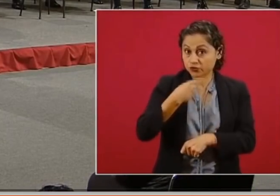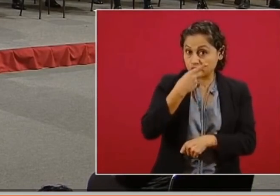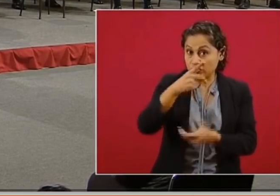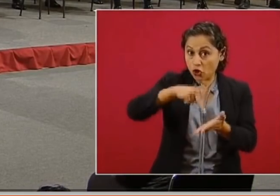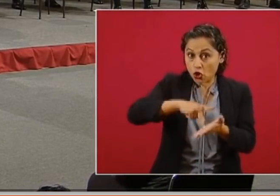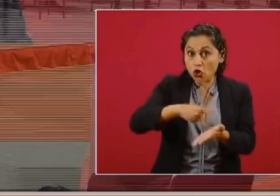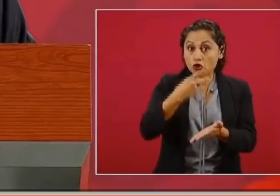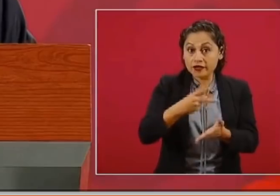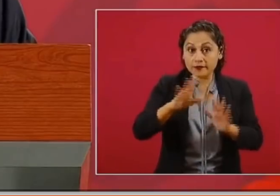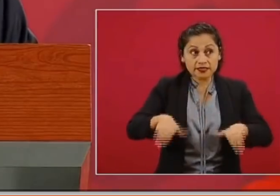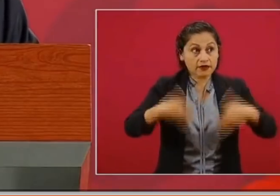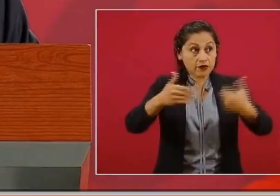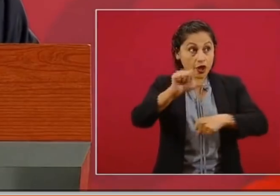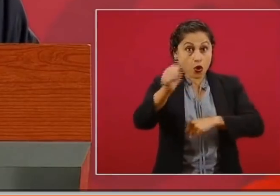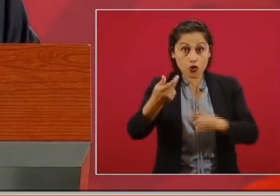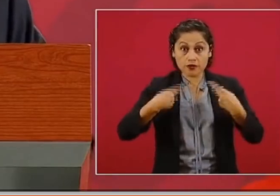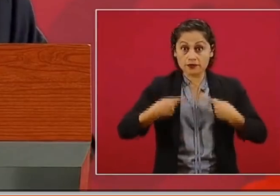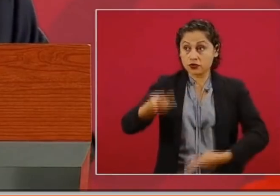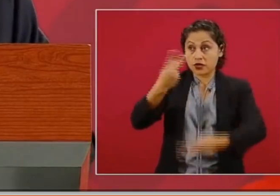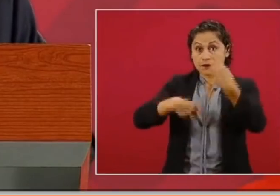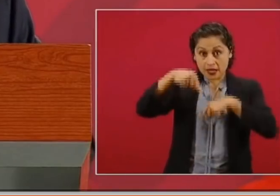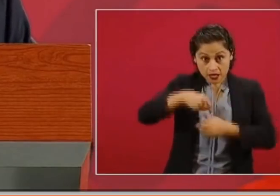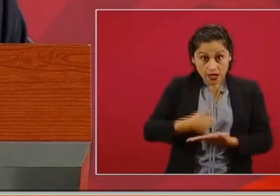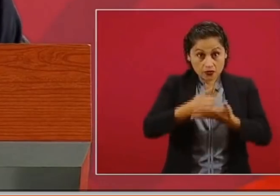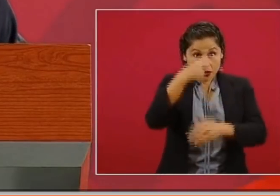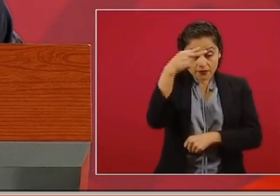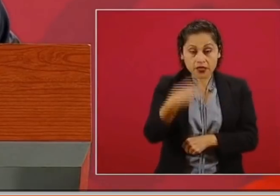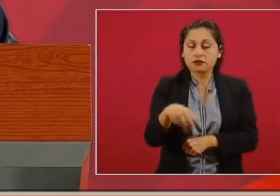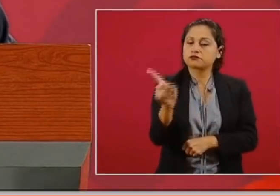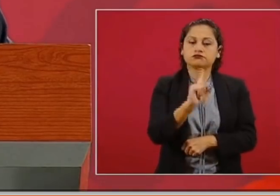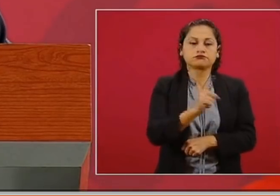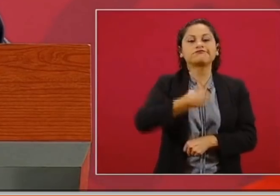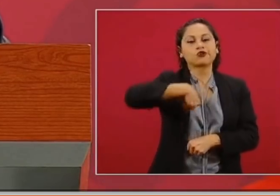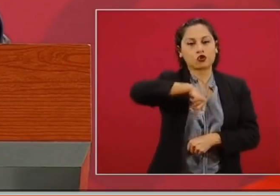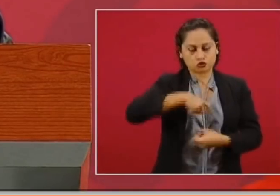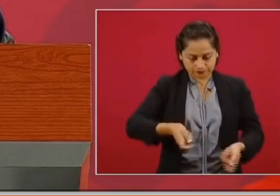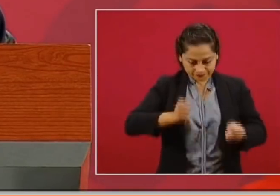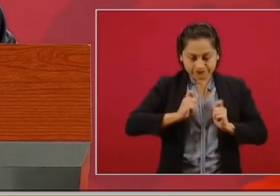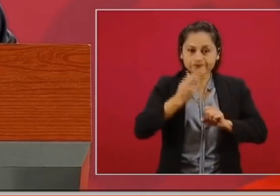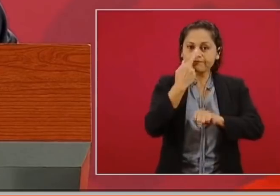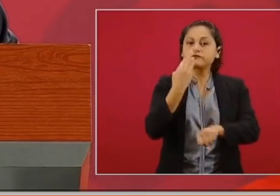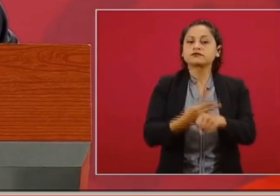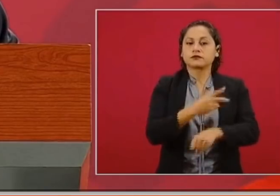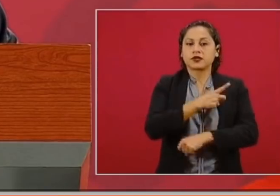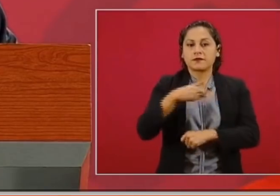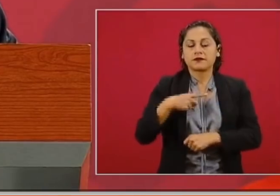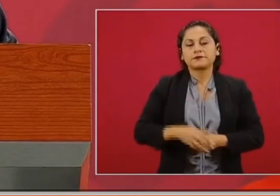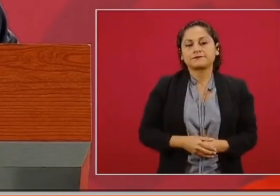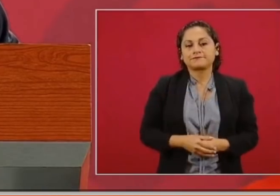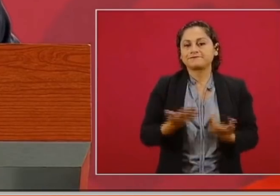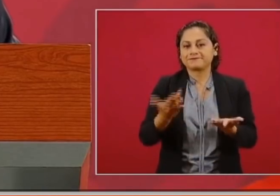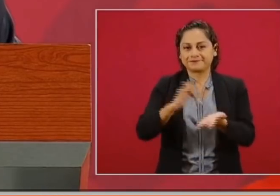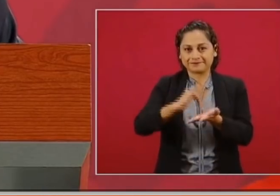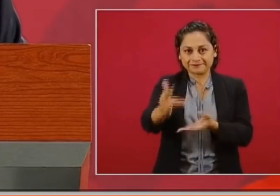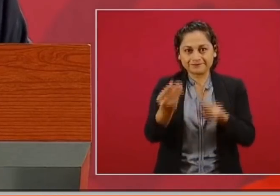los mexicanos no hagamos por nosotros mismos. Muchas gracias y reitero mi más sincera enhorabuena por